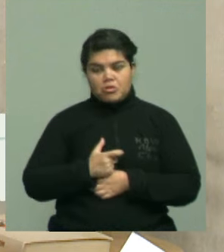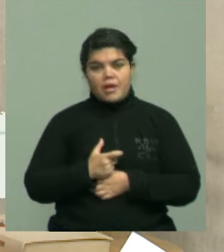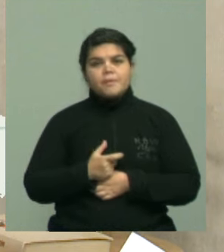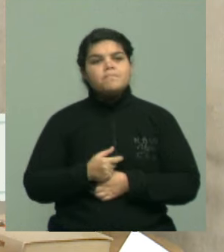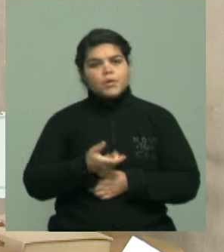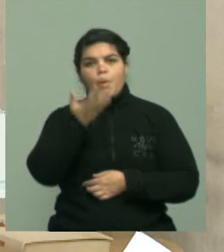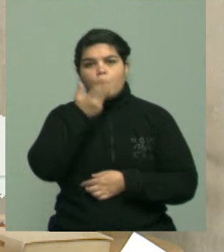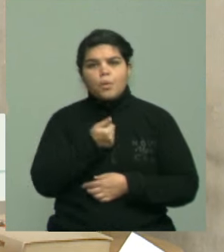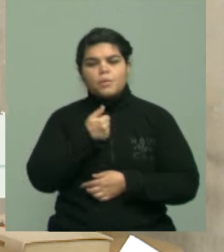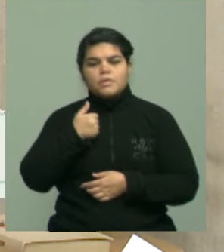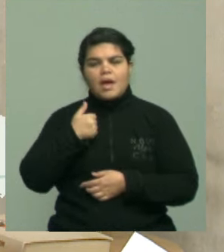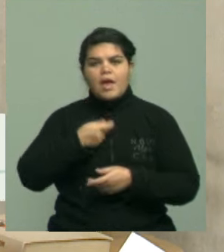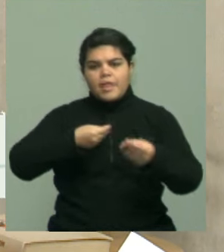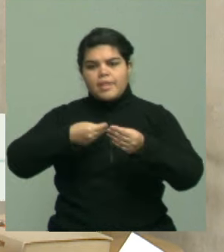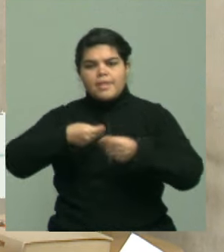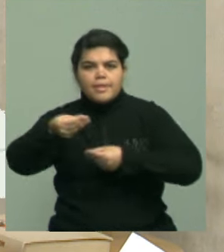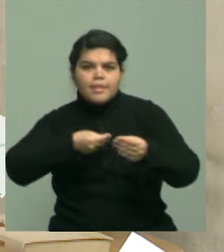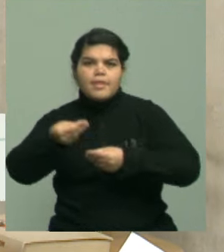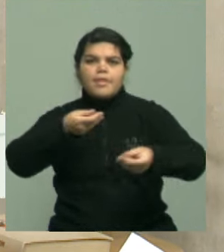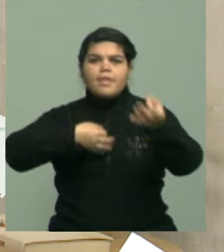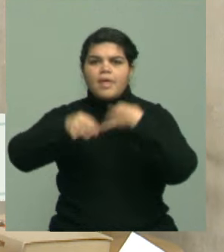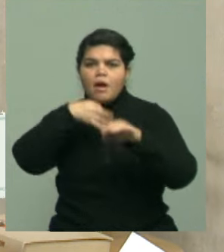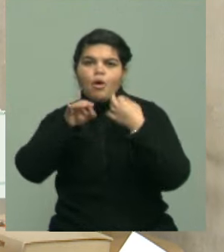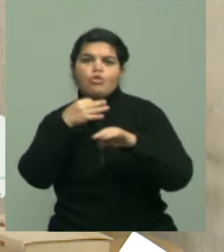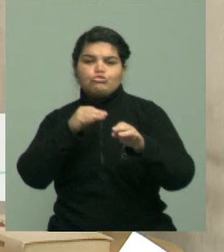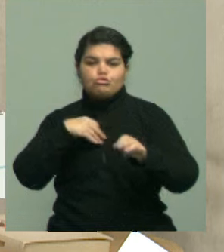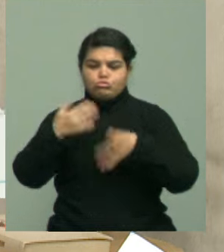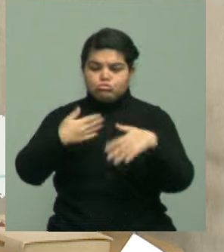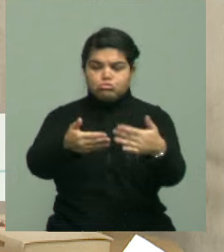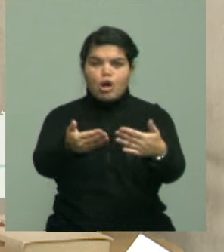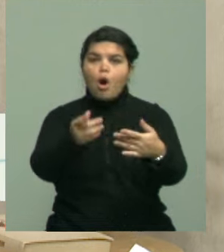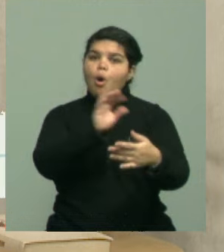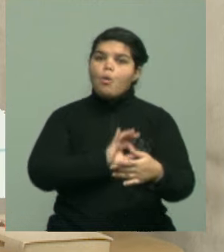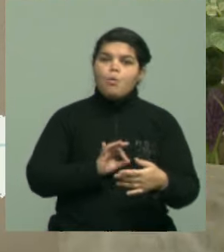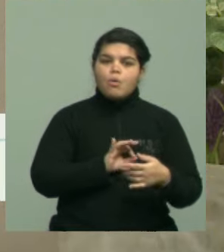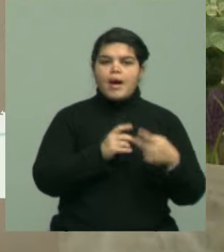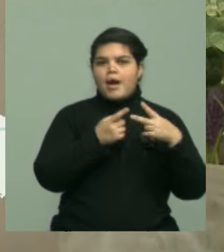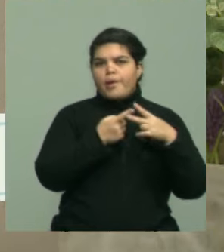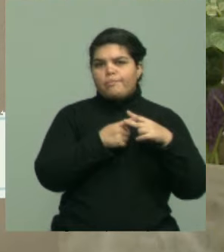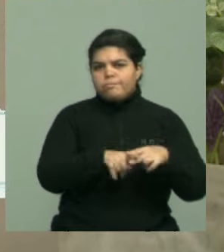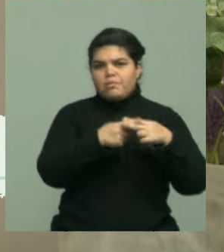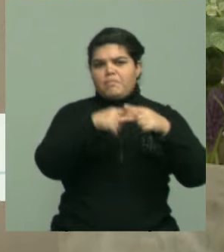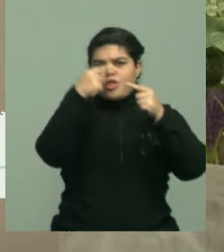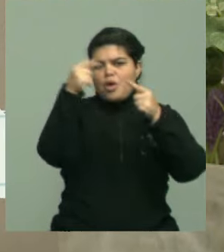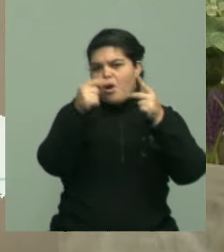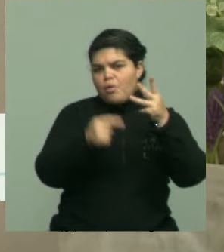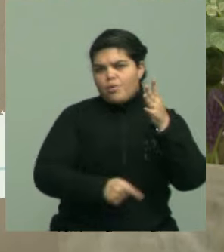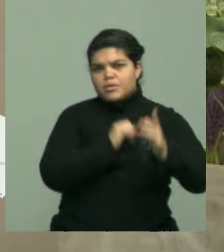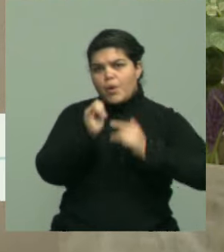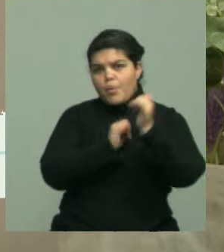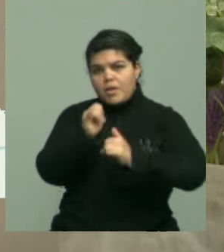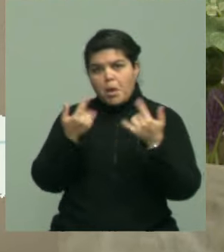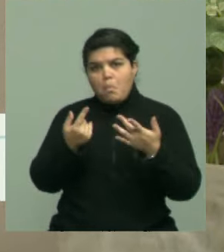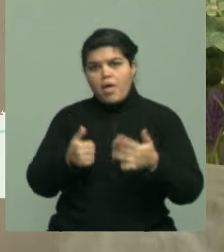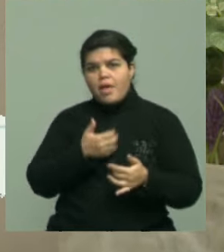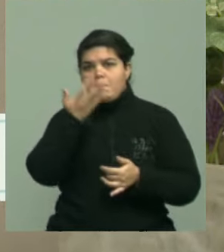el negocio, como personas que brindan herramientas para que esto avance. Proveedores, aquellos que cultiven, me parece